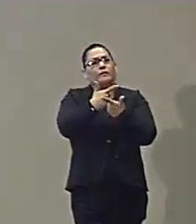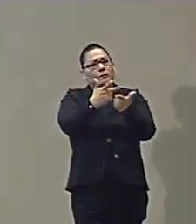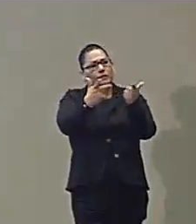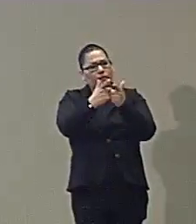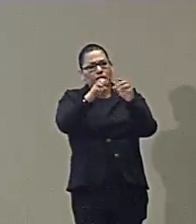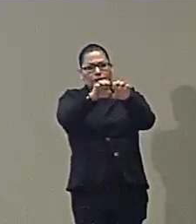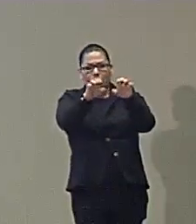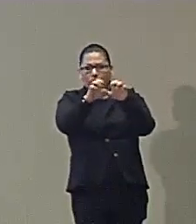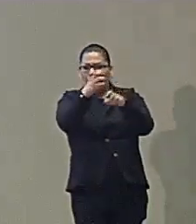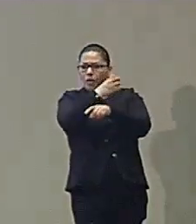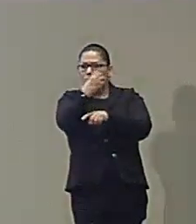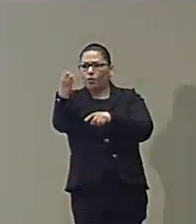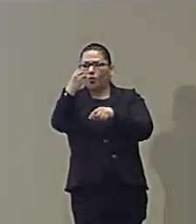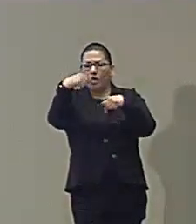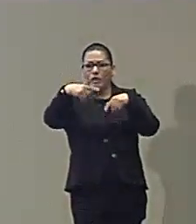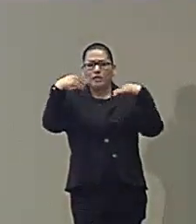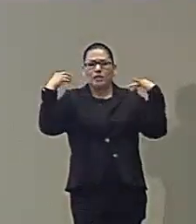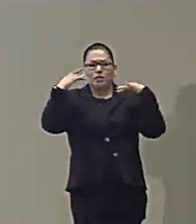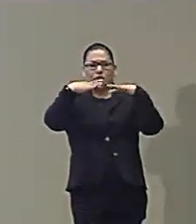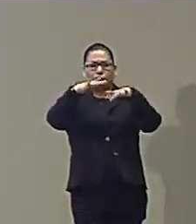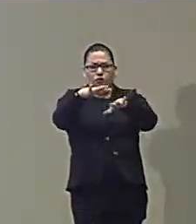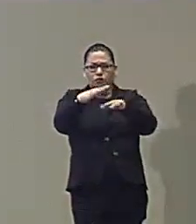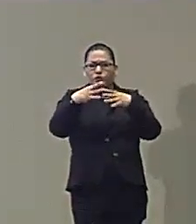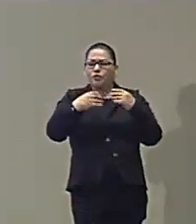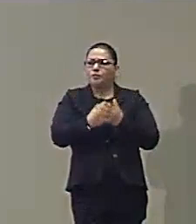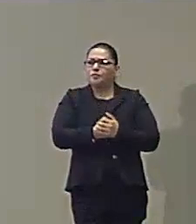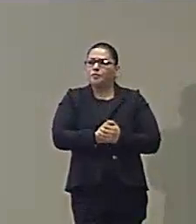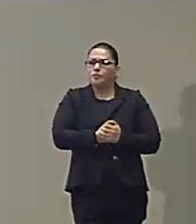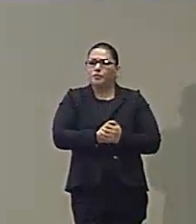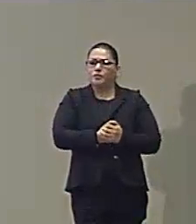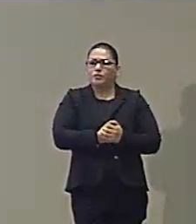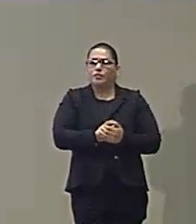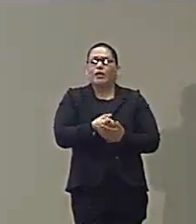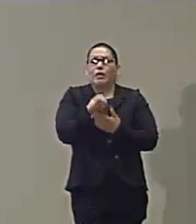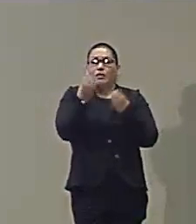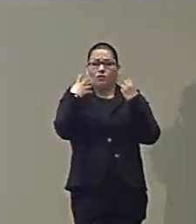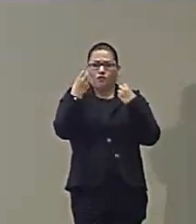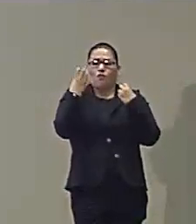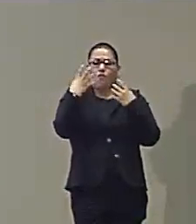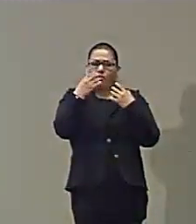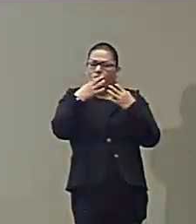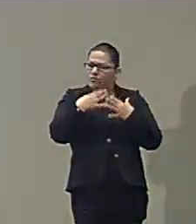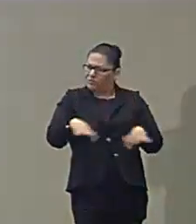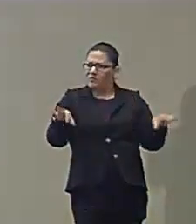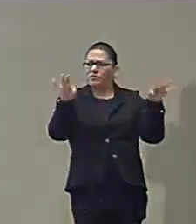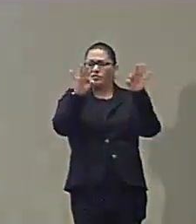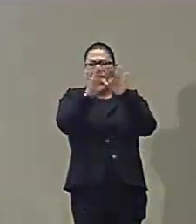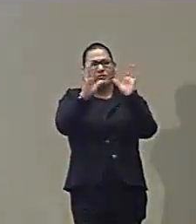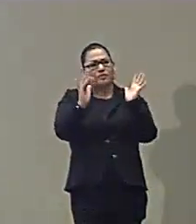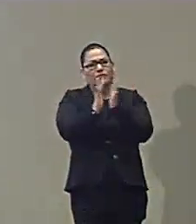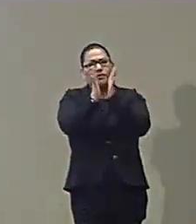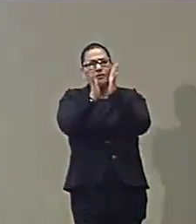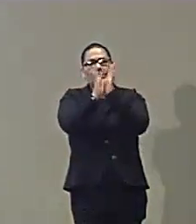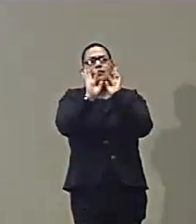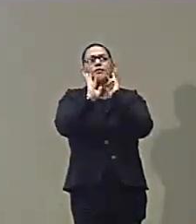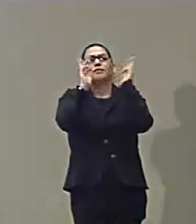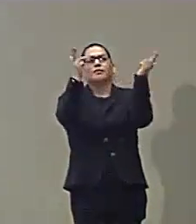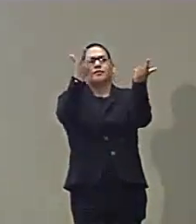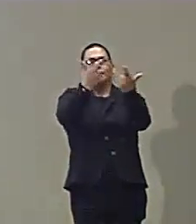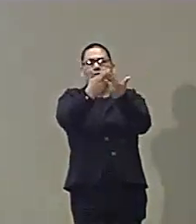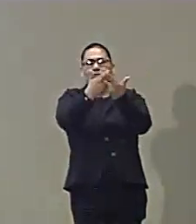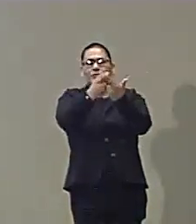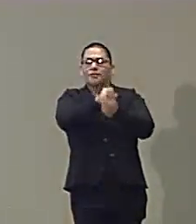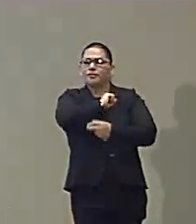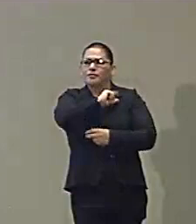organizador de este importante foro por la invitación a participar en esta reunión en la que